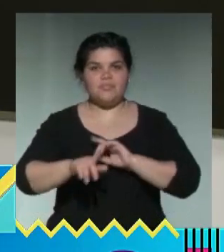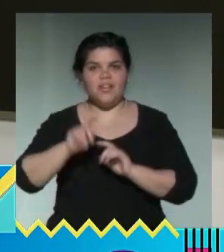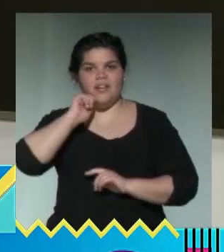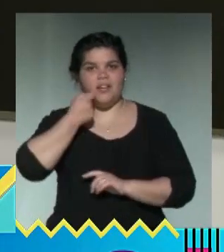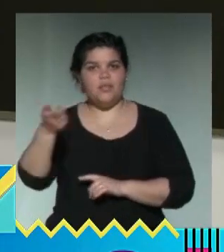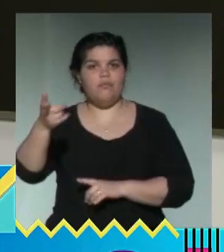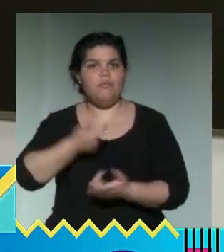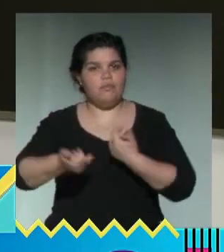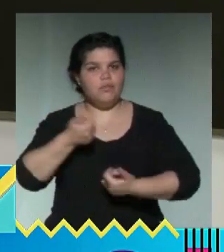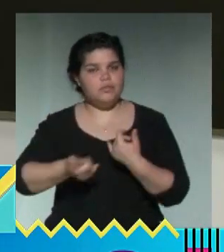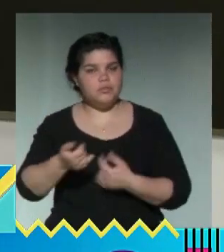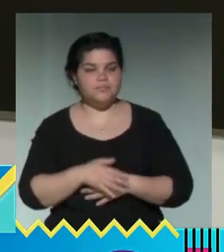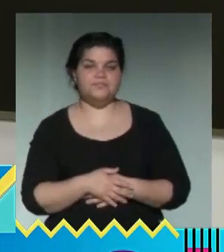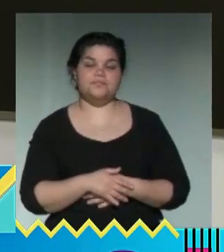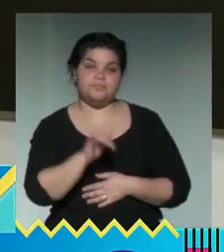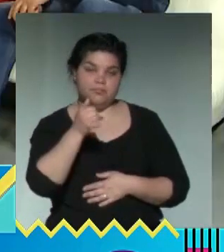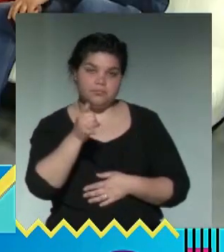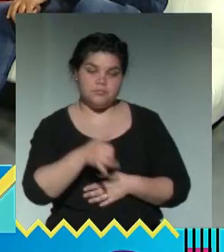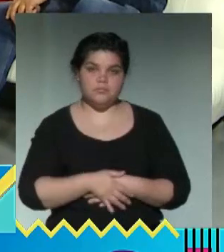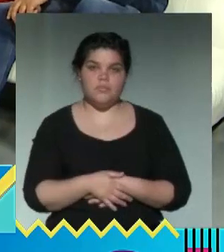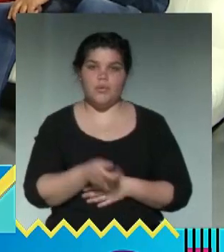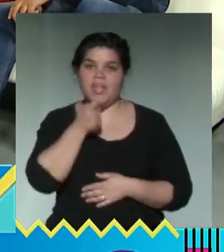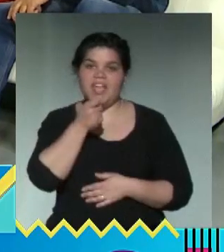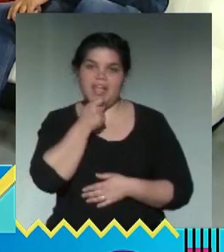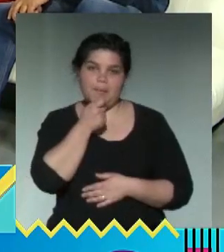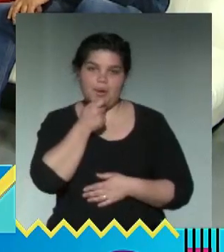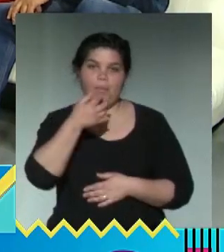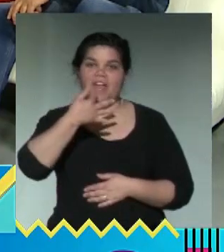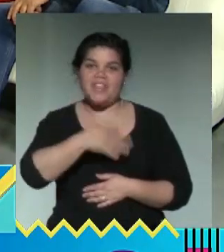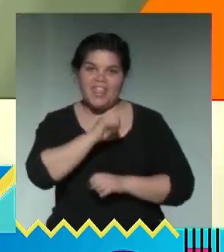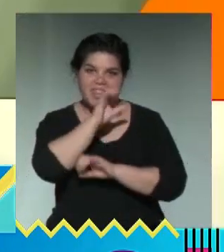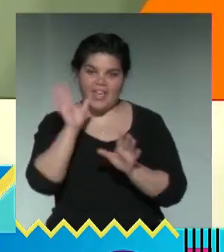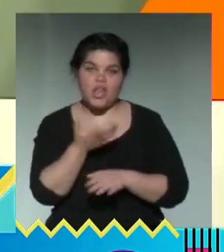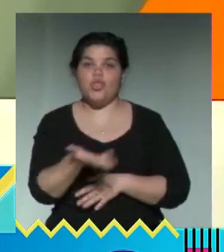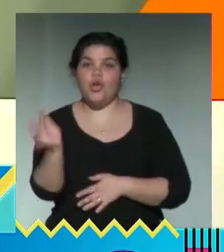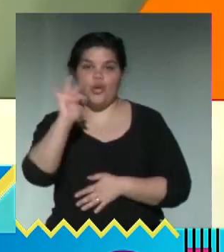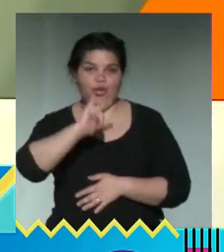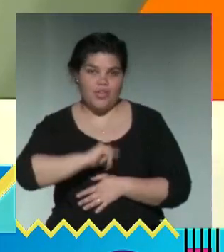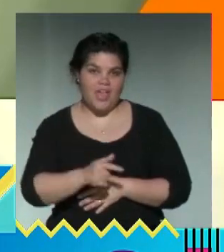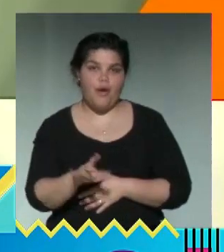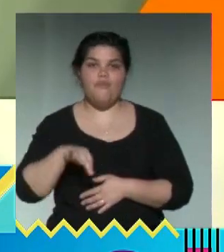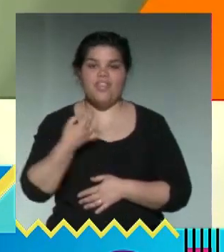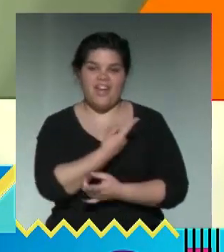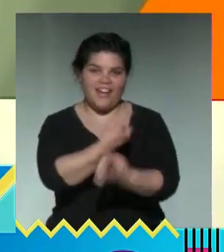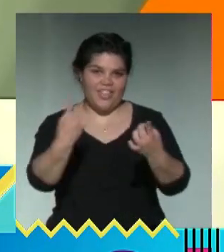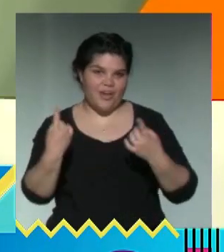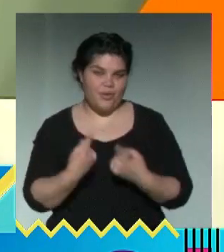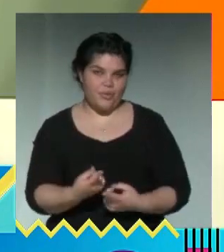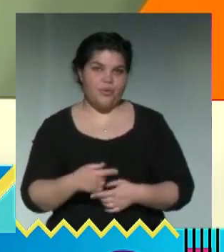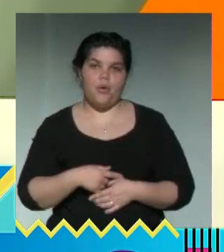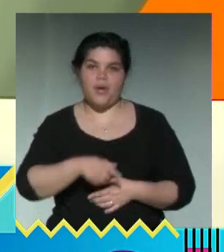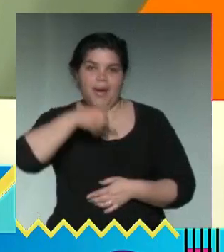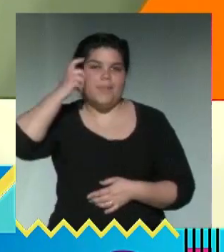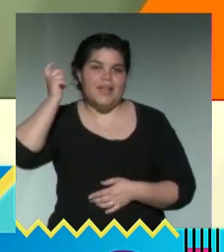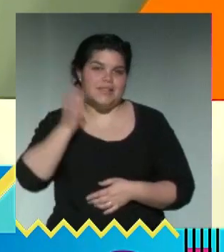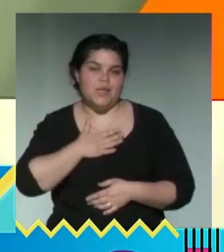para graficar, ¿no? Sí, es por ahí un ejemplo gráfico del día a día, de la vida de cada uno, pero sí, una anécdota por